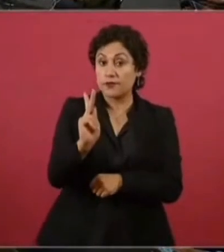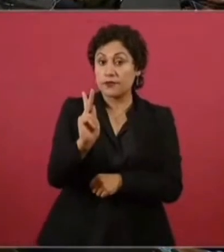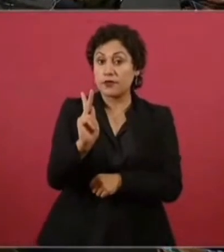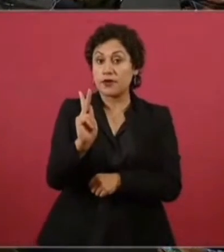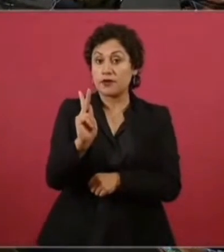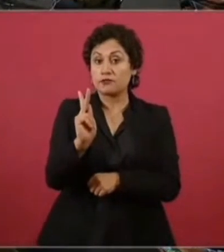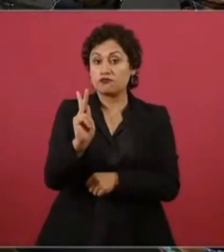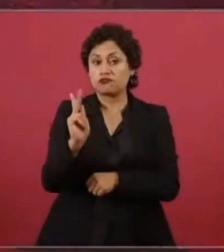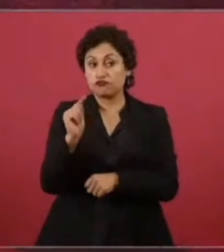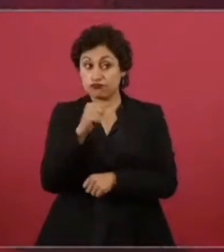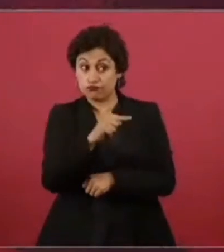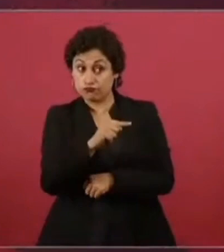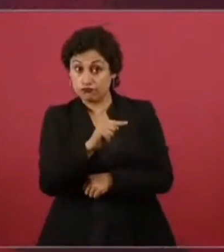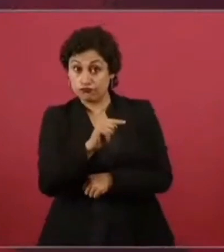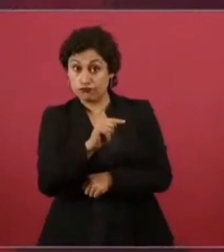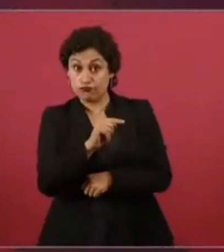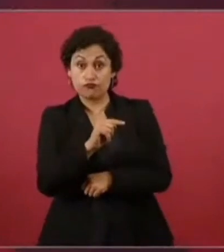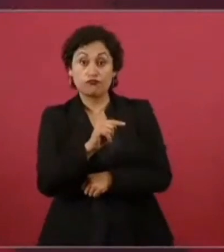la fiscalía